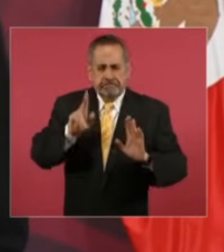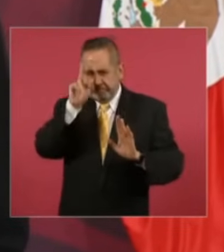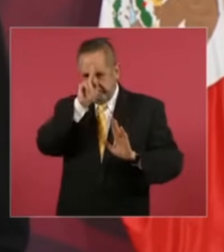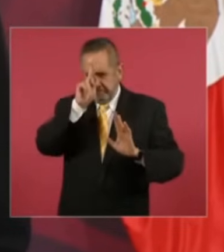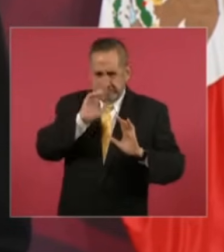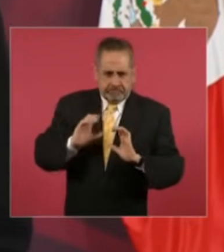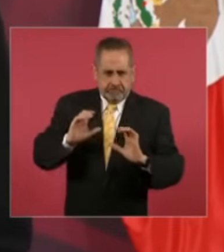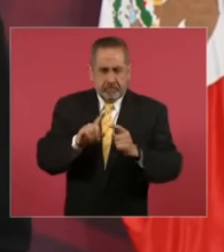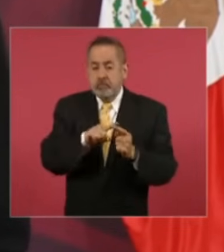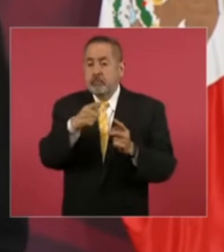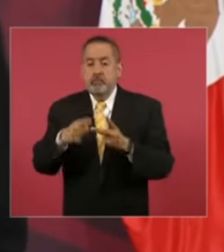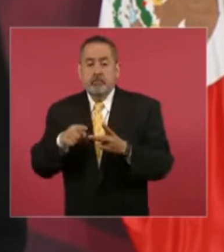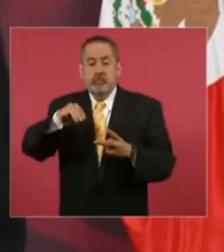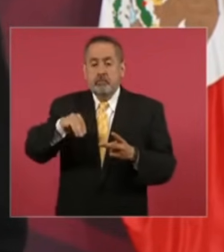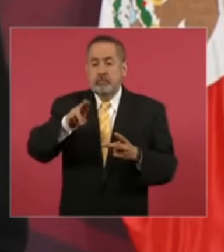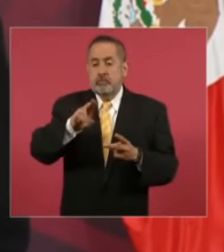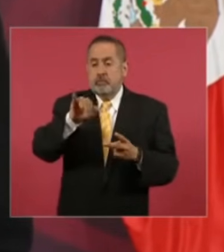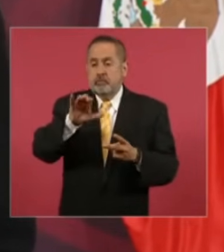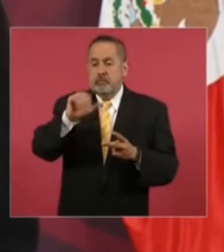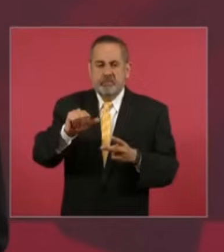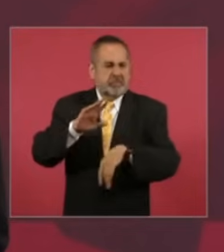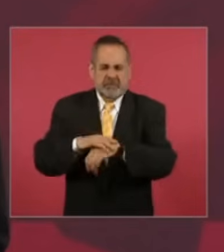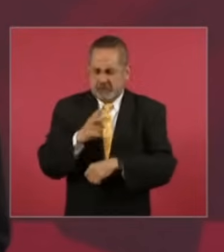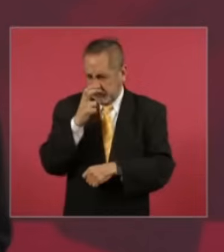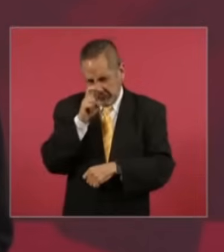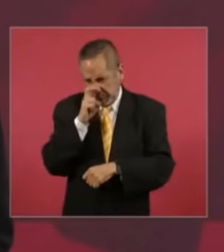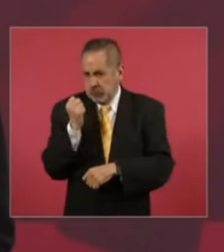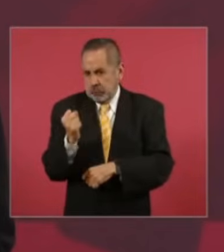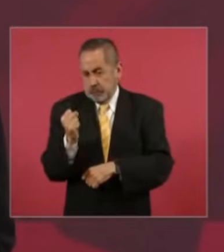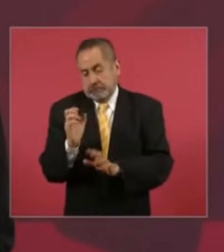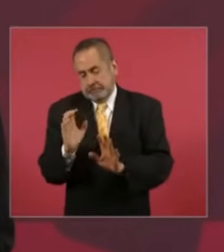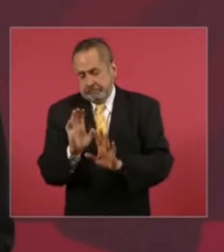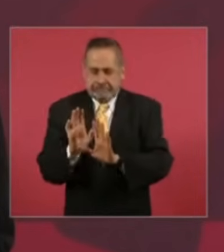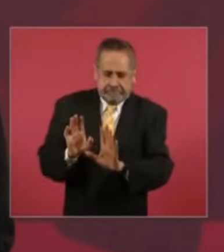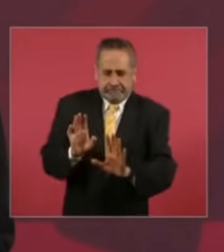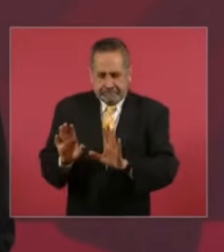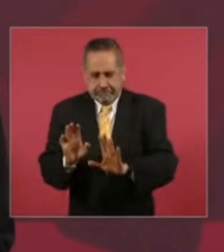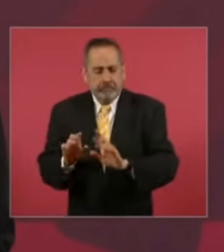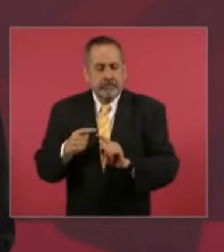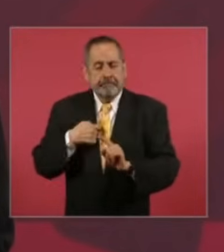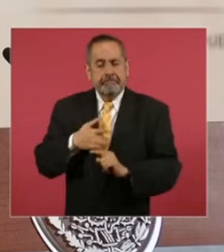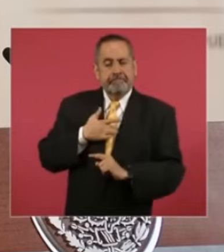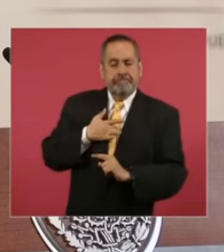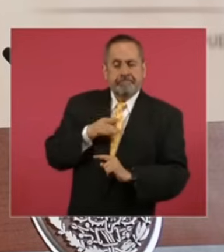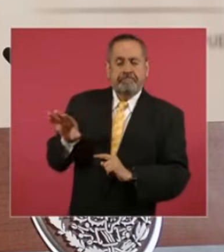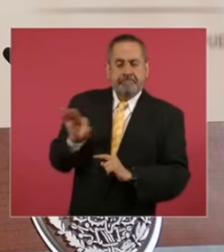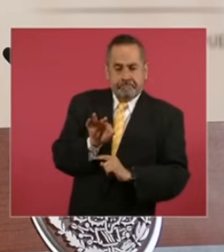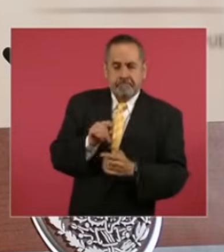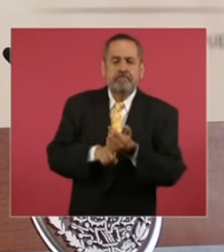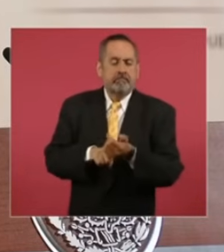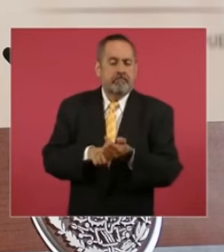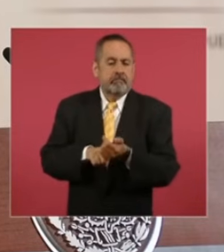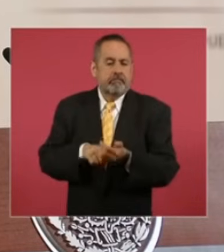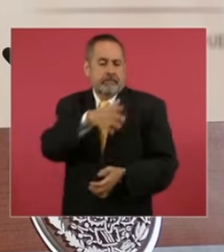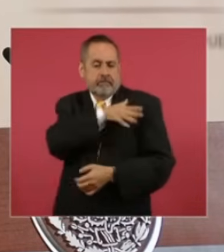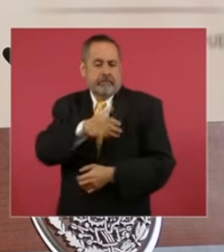al general Mújica, más radical. Y entonces se optó por el general